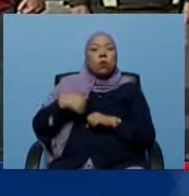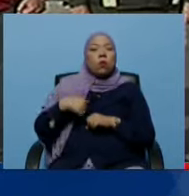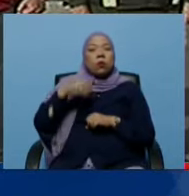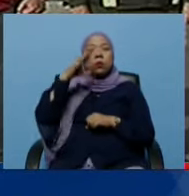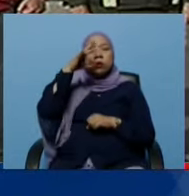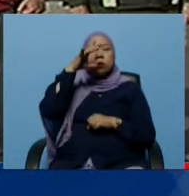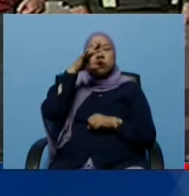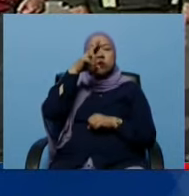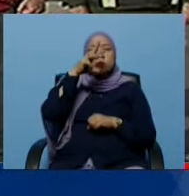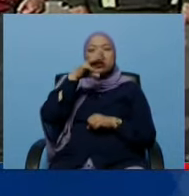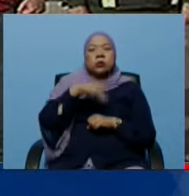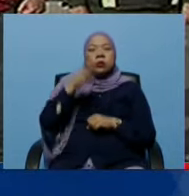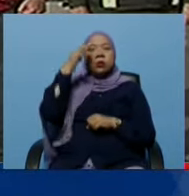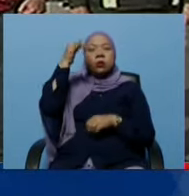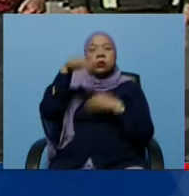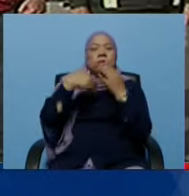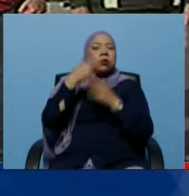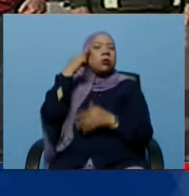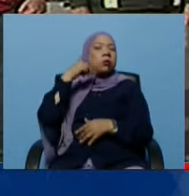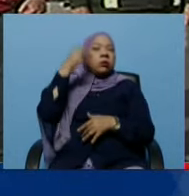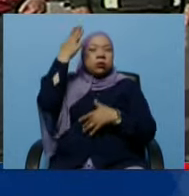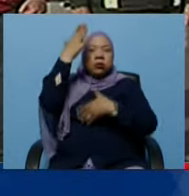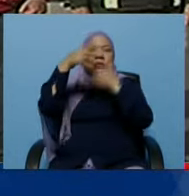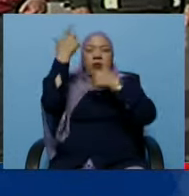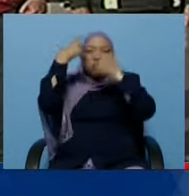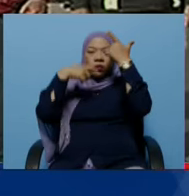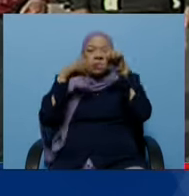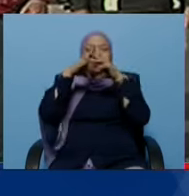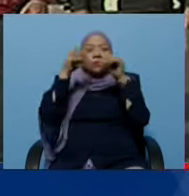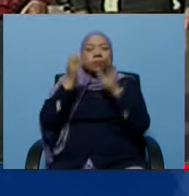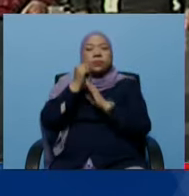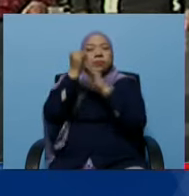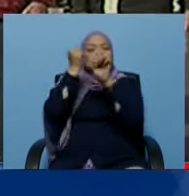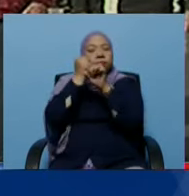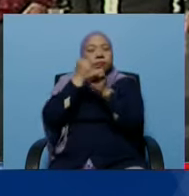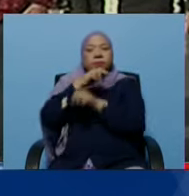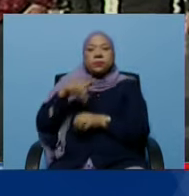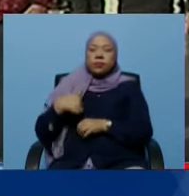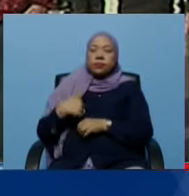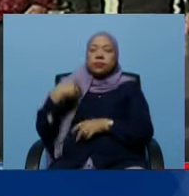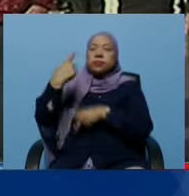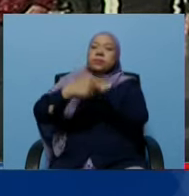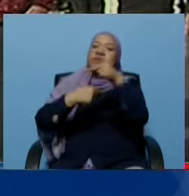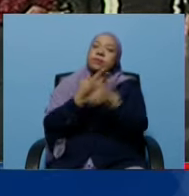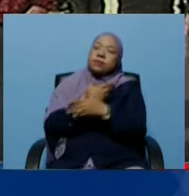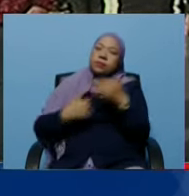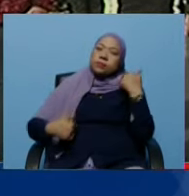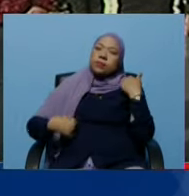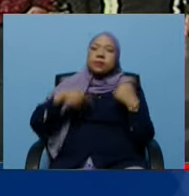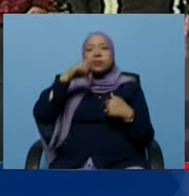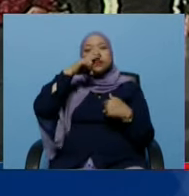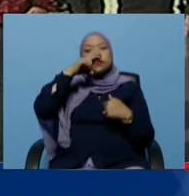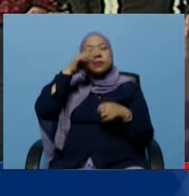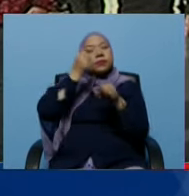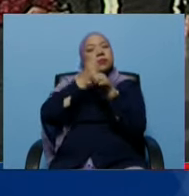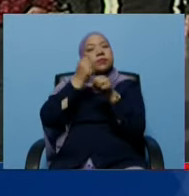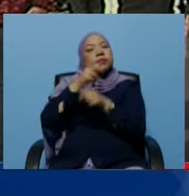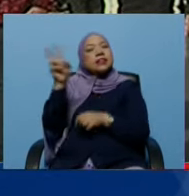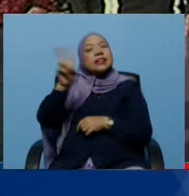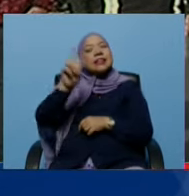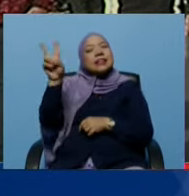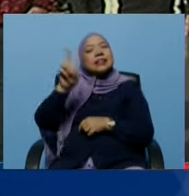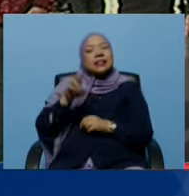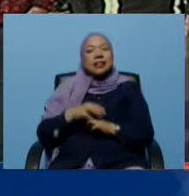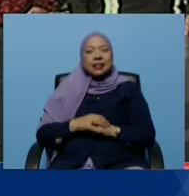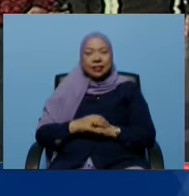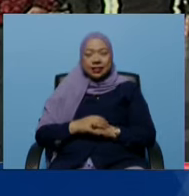bendecidos por la patria de Bolívar, por Chávez y por la dirección que tiene usted como presidente de la República Bolivariana de Venezuela, mi comandante en